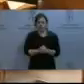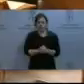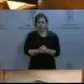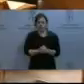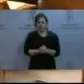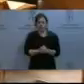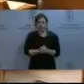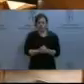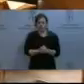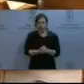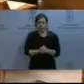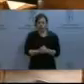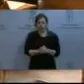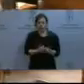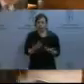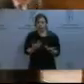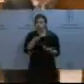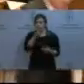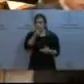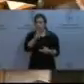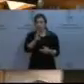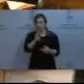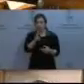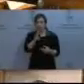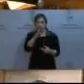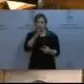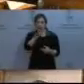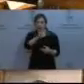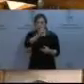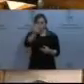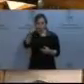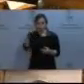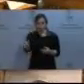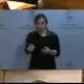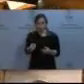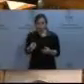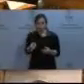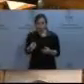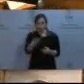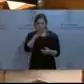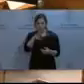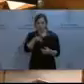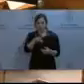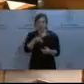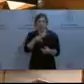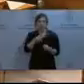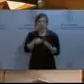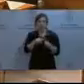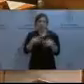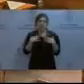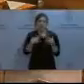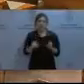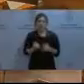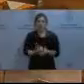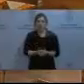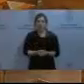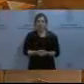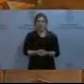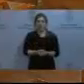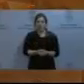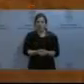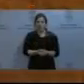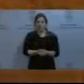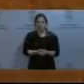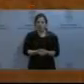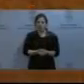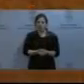Pasemos a un segundo grupo de razones, que podemos decir razones de política sanitaria. Cualquiera que